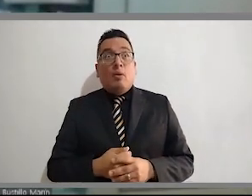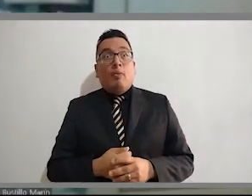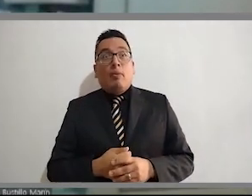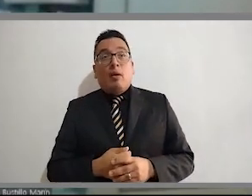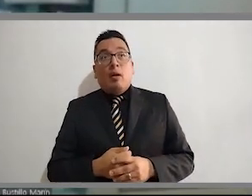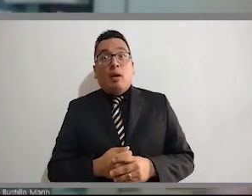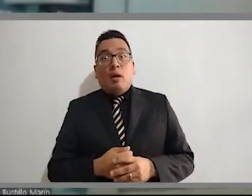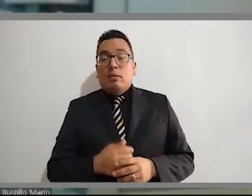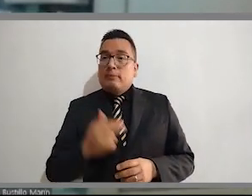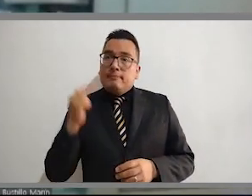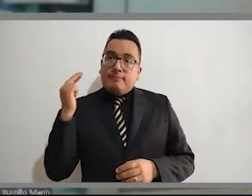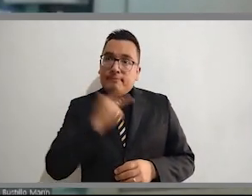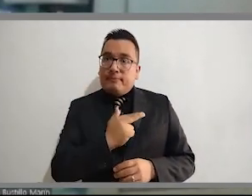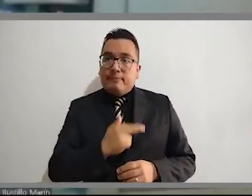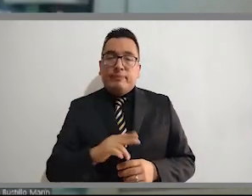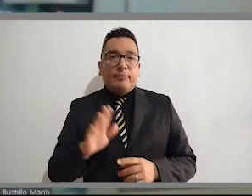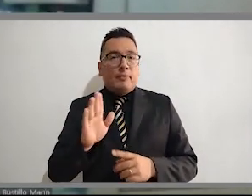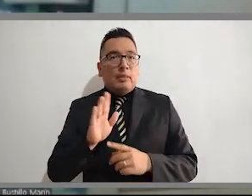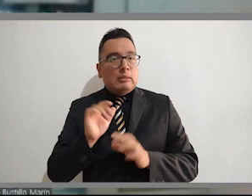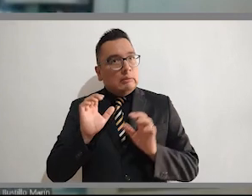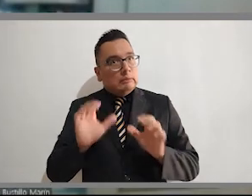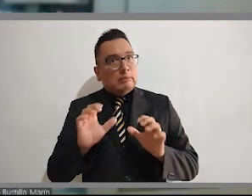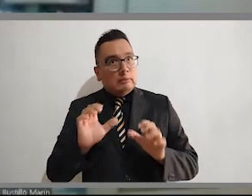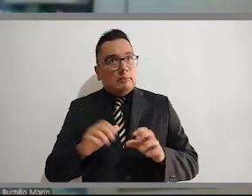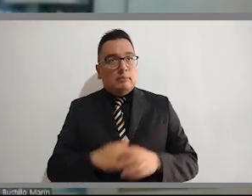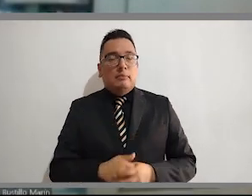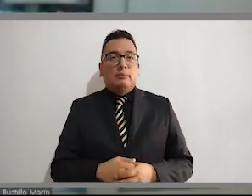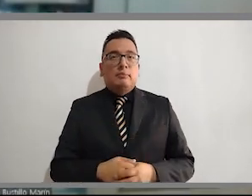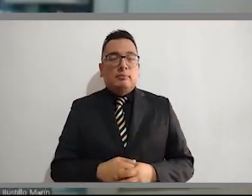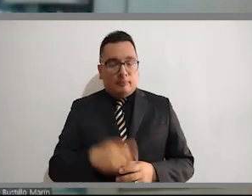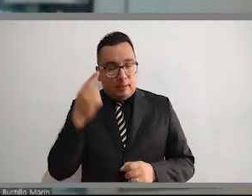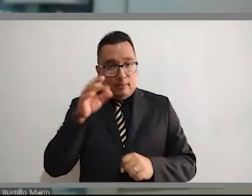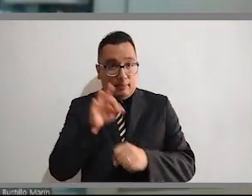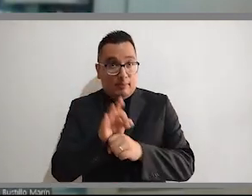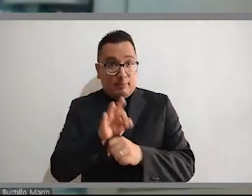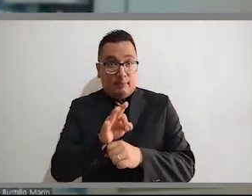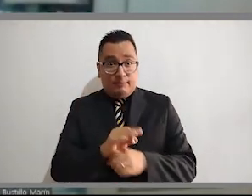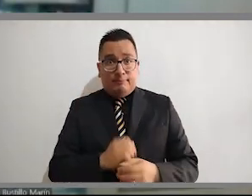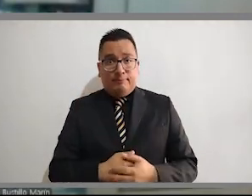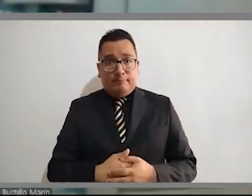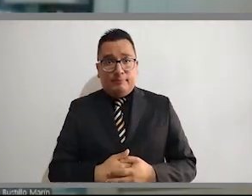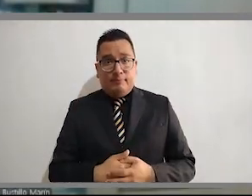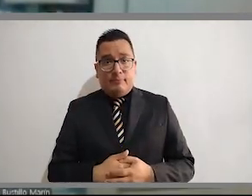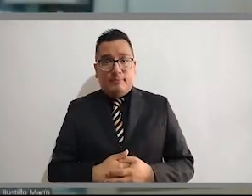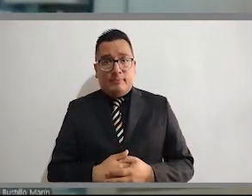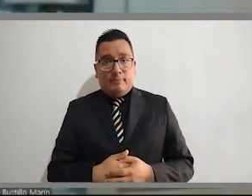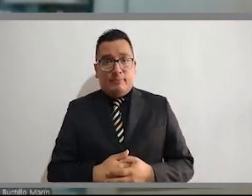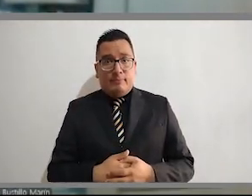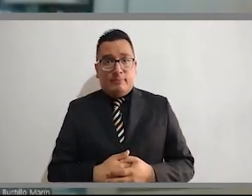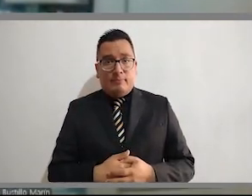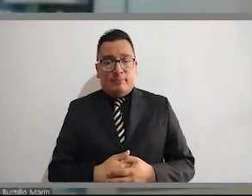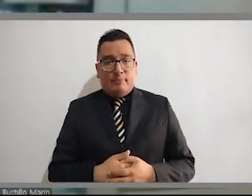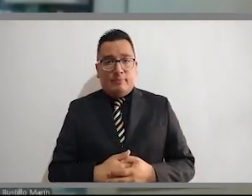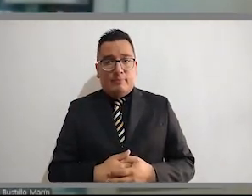decir, directamente a presentar las medidas cautelares, las medidas de protección que sean necesarias.